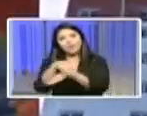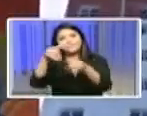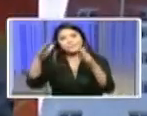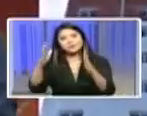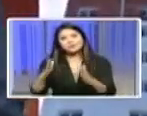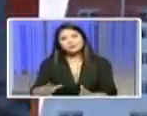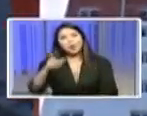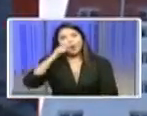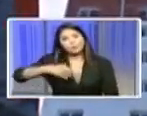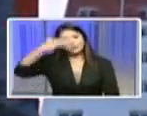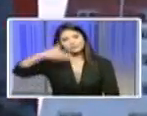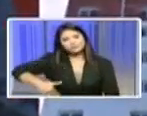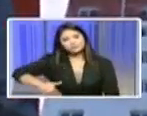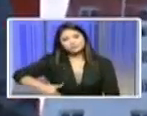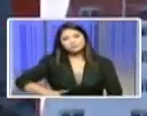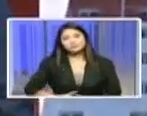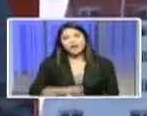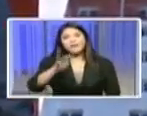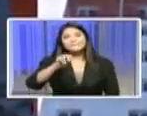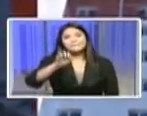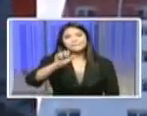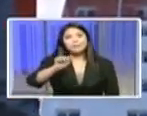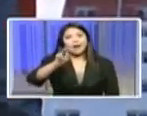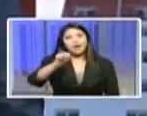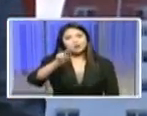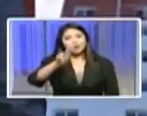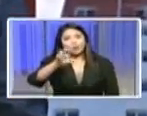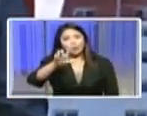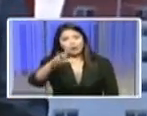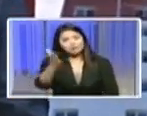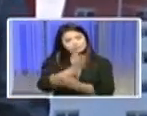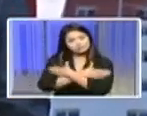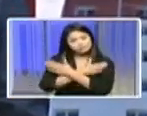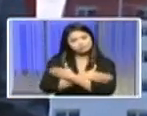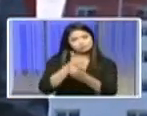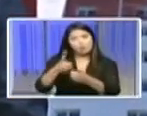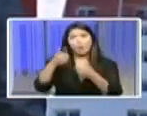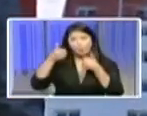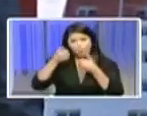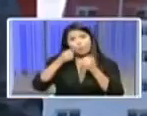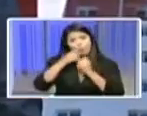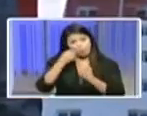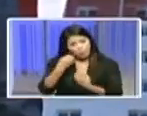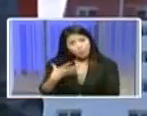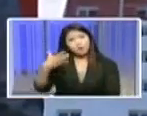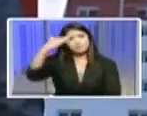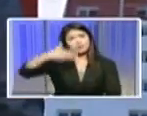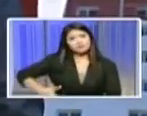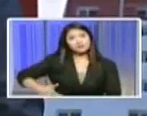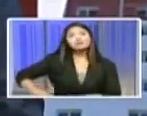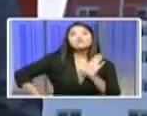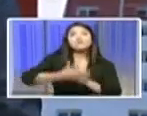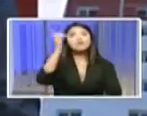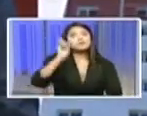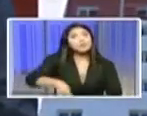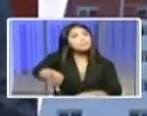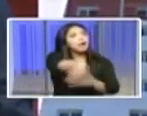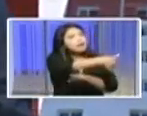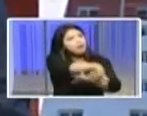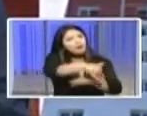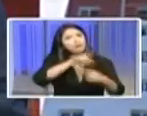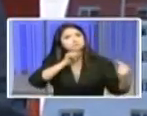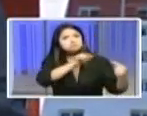general de la patria, Manuel Quevedo. Como buen general patriota se fue a las calles